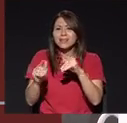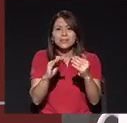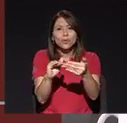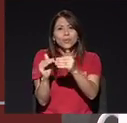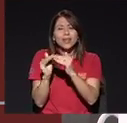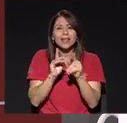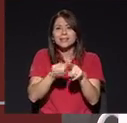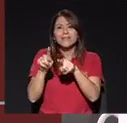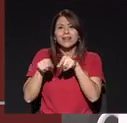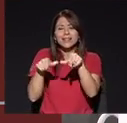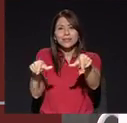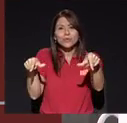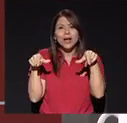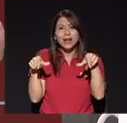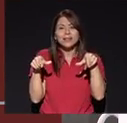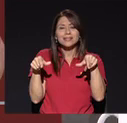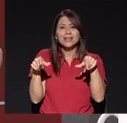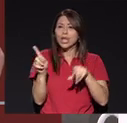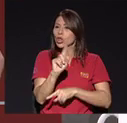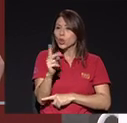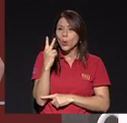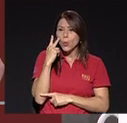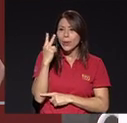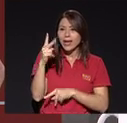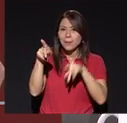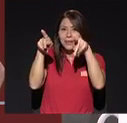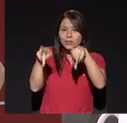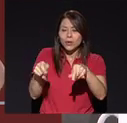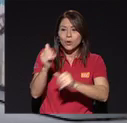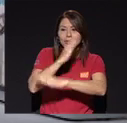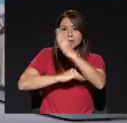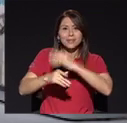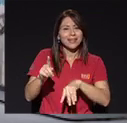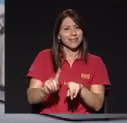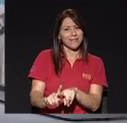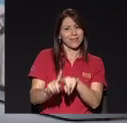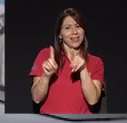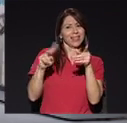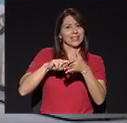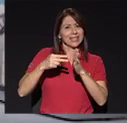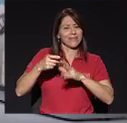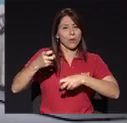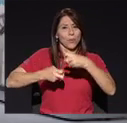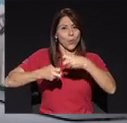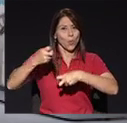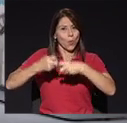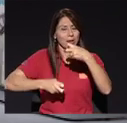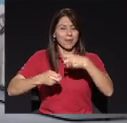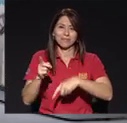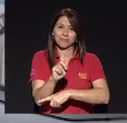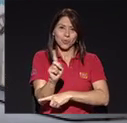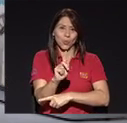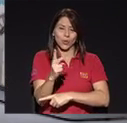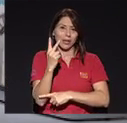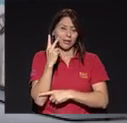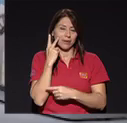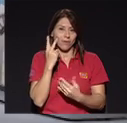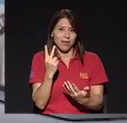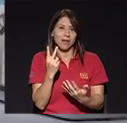las personas se desarrollan, no vean a esta persona como algo diferente que significa un problema, sino